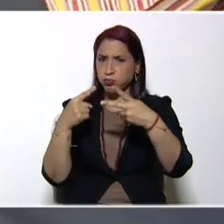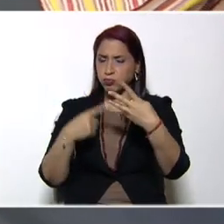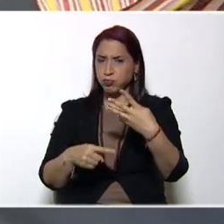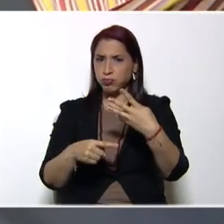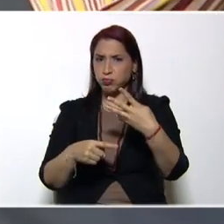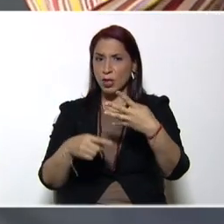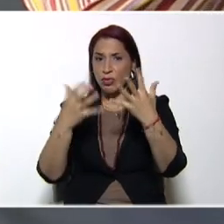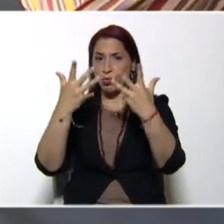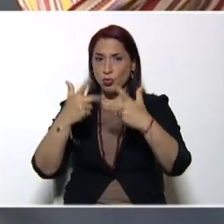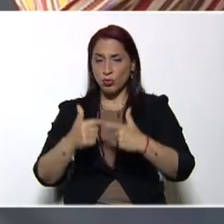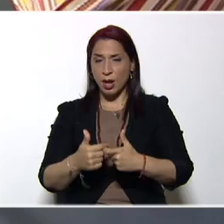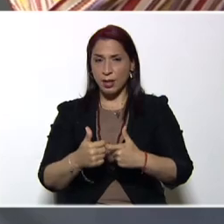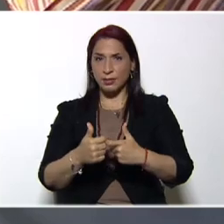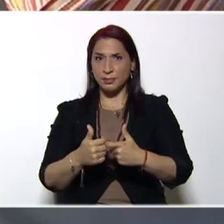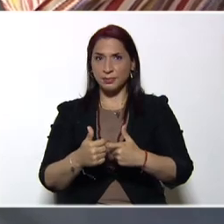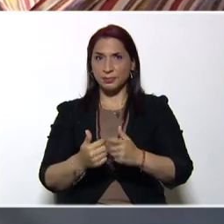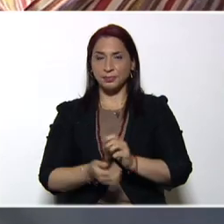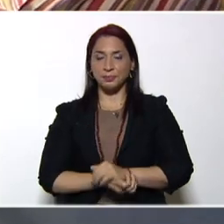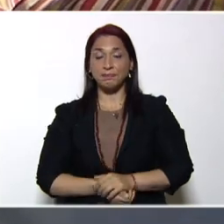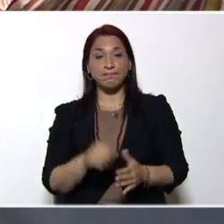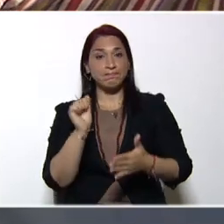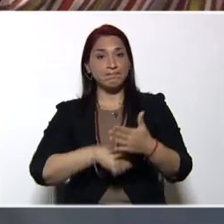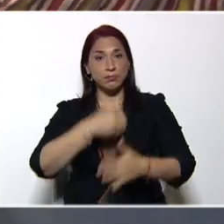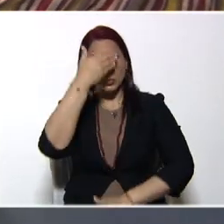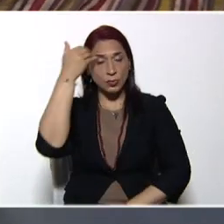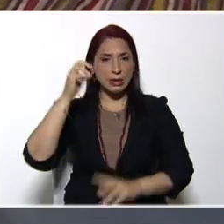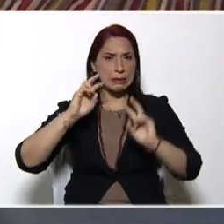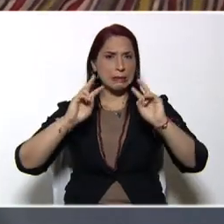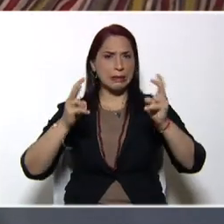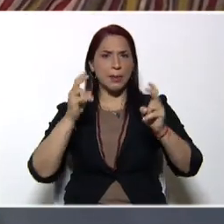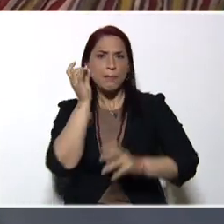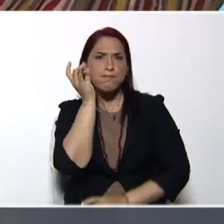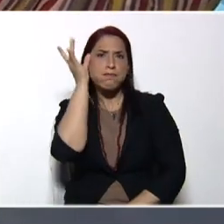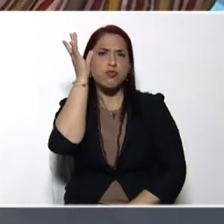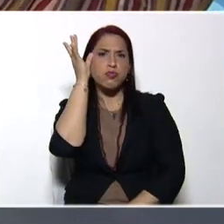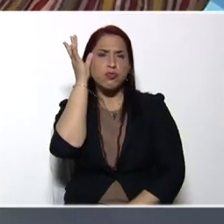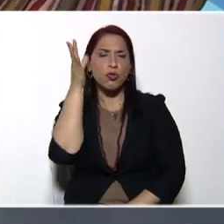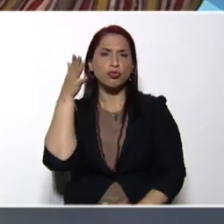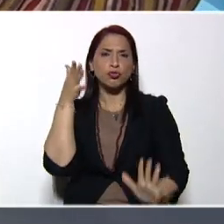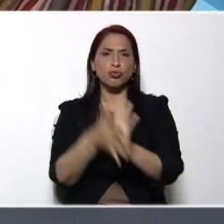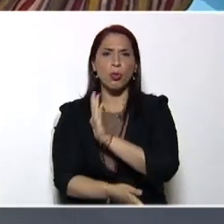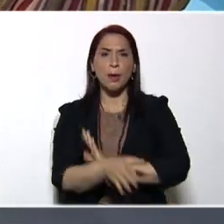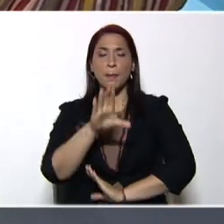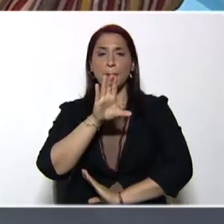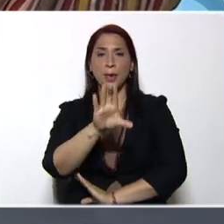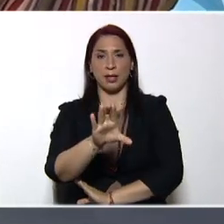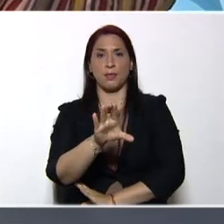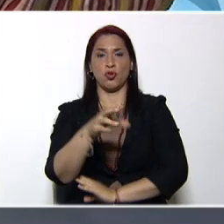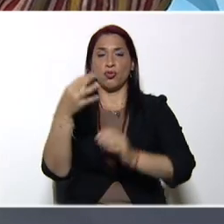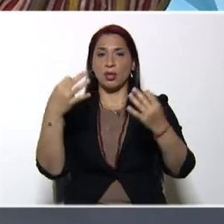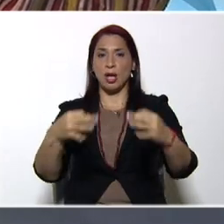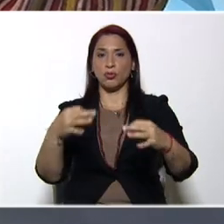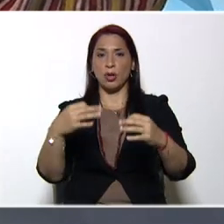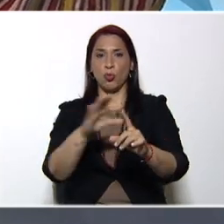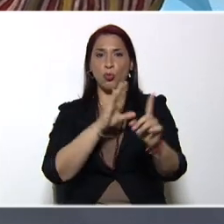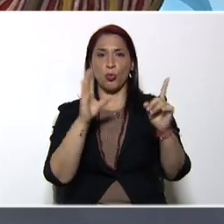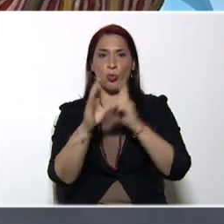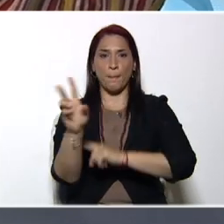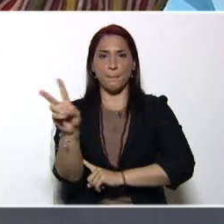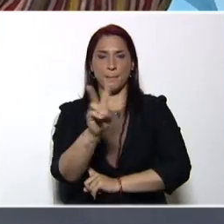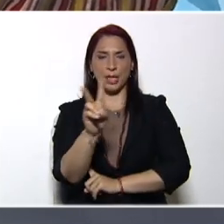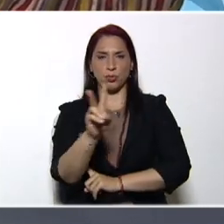área industrial, pero sin olvidar ese tema generador de los patrimonios naturales y culturales de Venezuela. Así